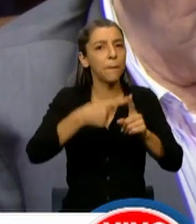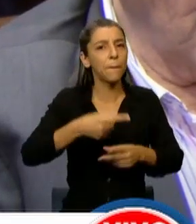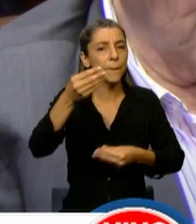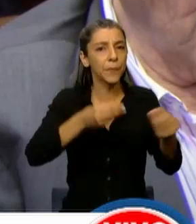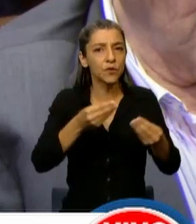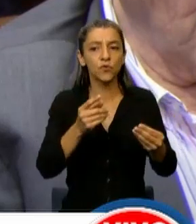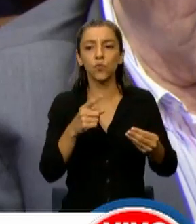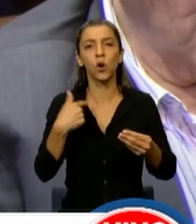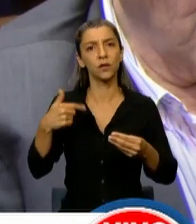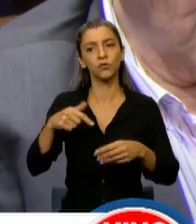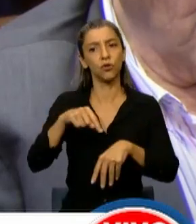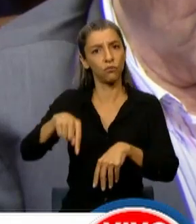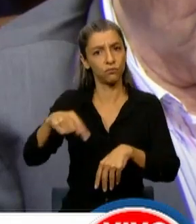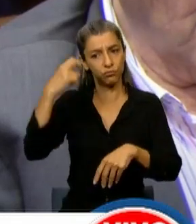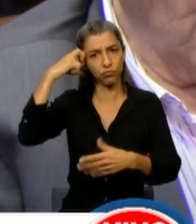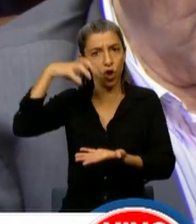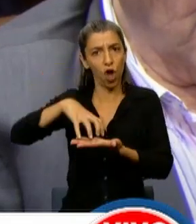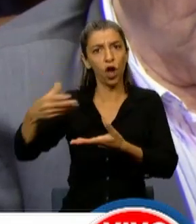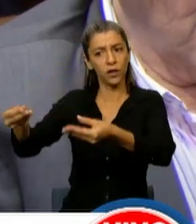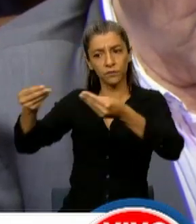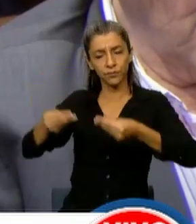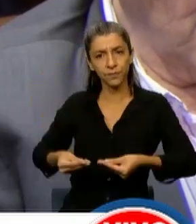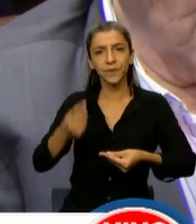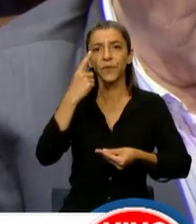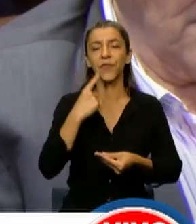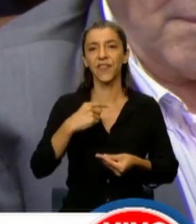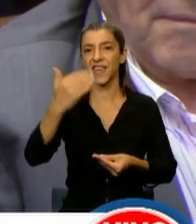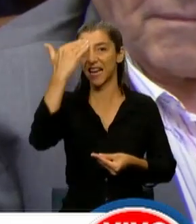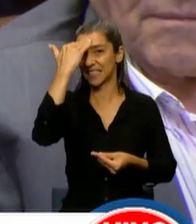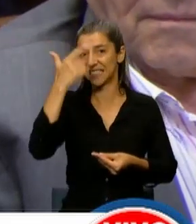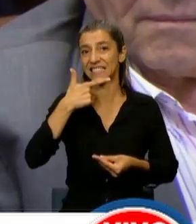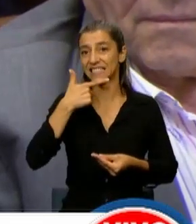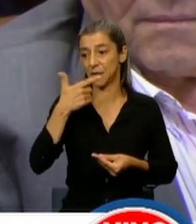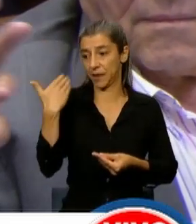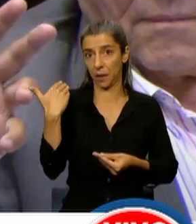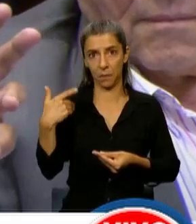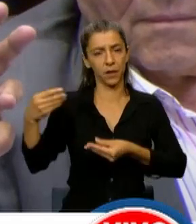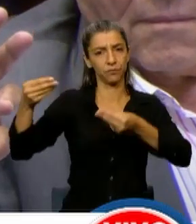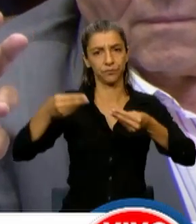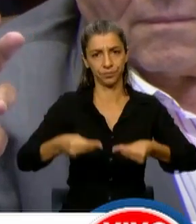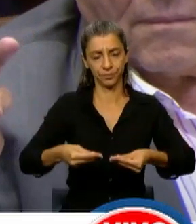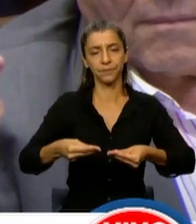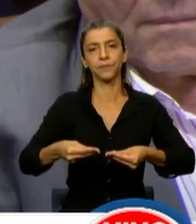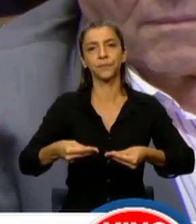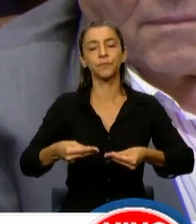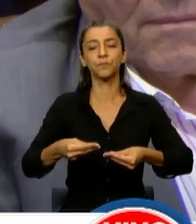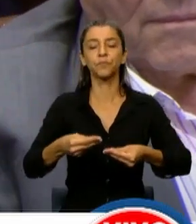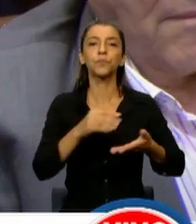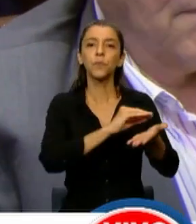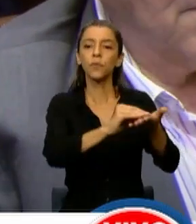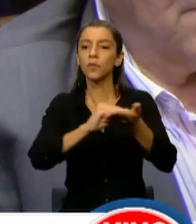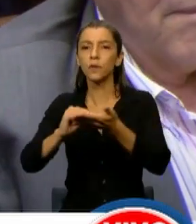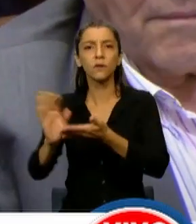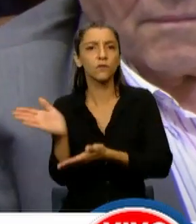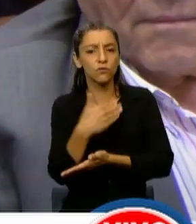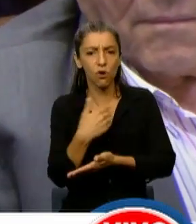que ingresó a este Congreso el día 15 de septiembre. Todos los diputados pudimos